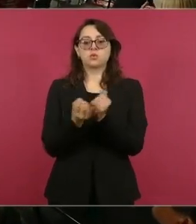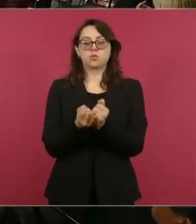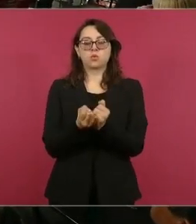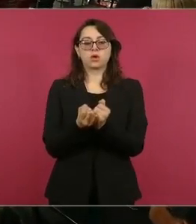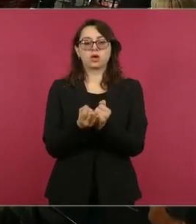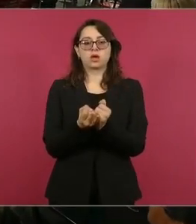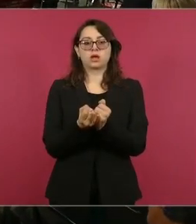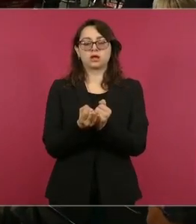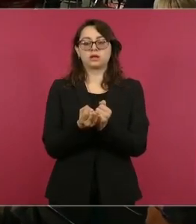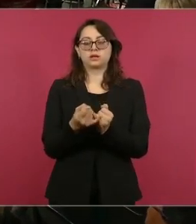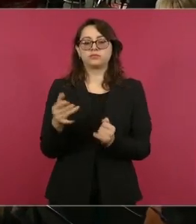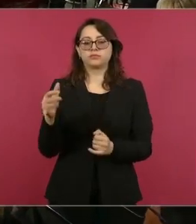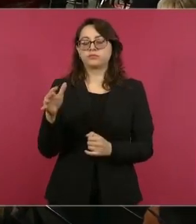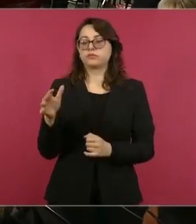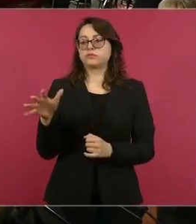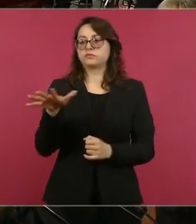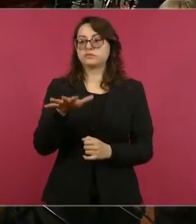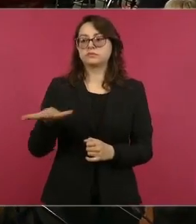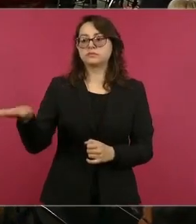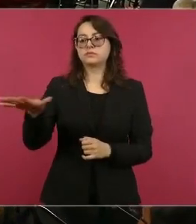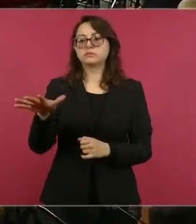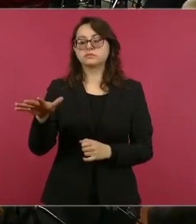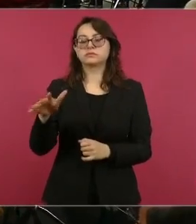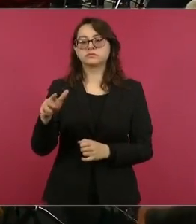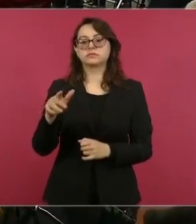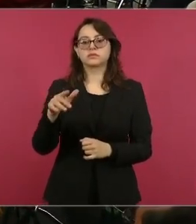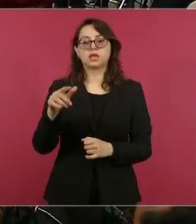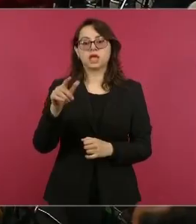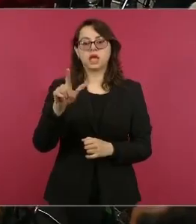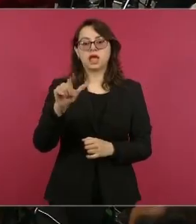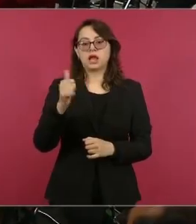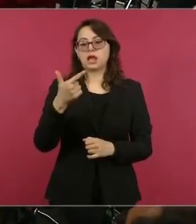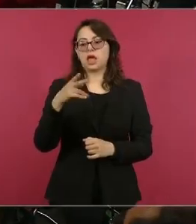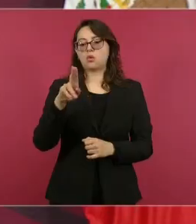de Laguna Verde a Poza Rica,